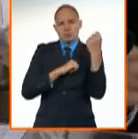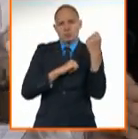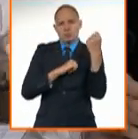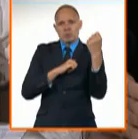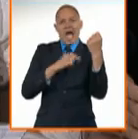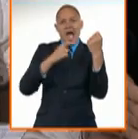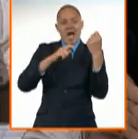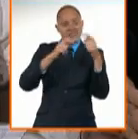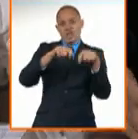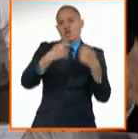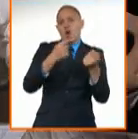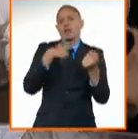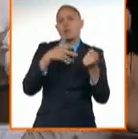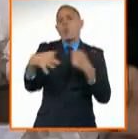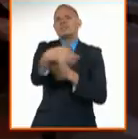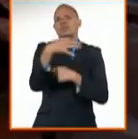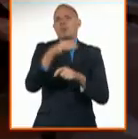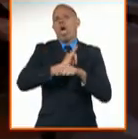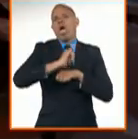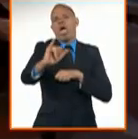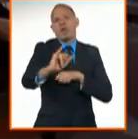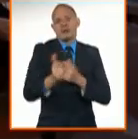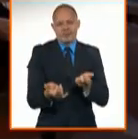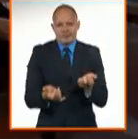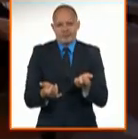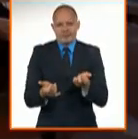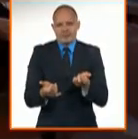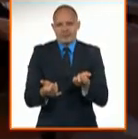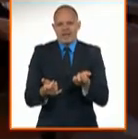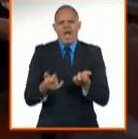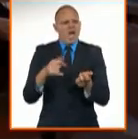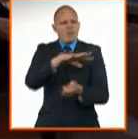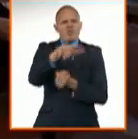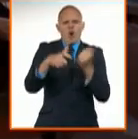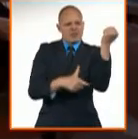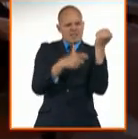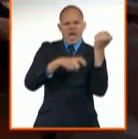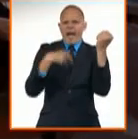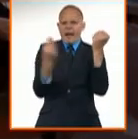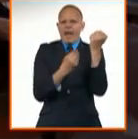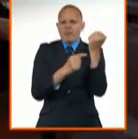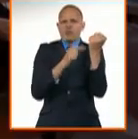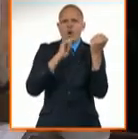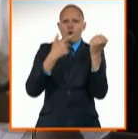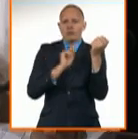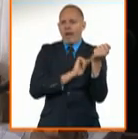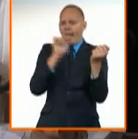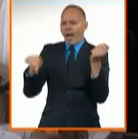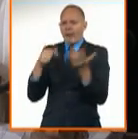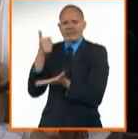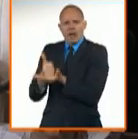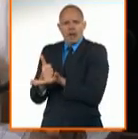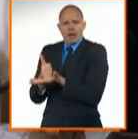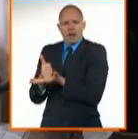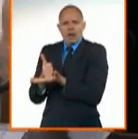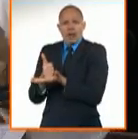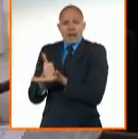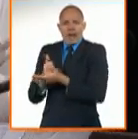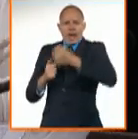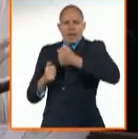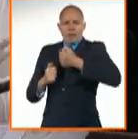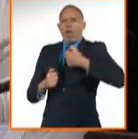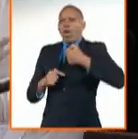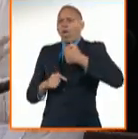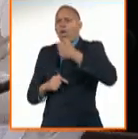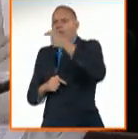avería ocurre en un municipio y tienes que preséntese de ese municipio a la capital provincial a buscar el trabajador para venirse poner ese bar y ellos son